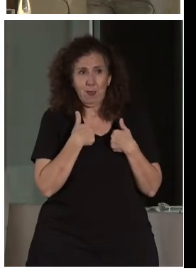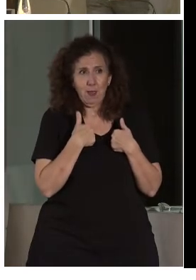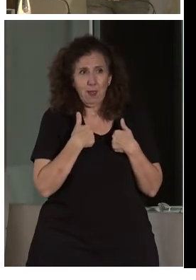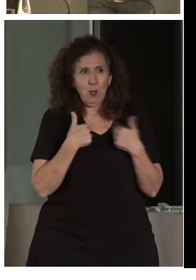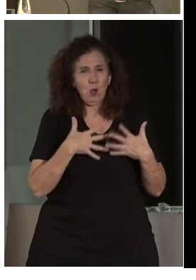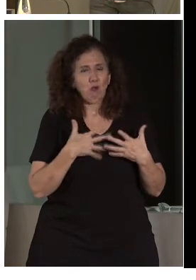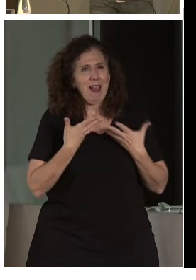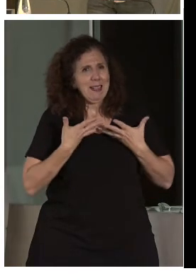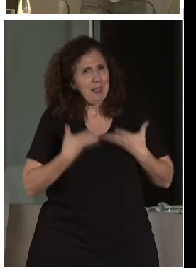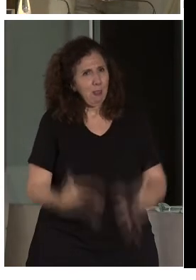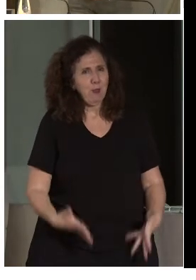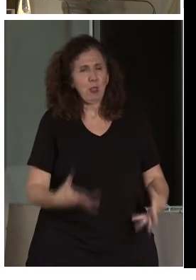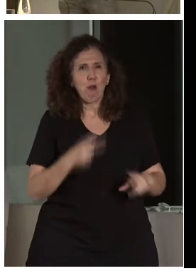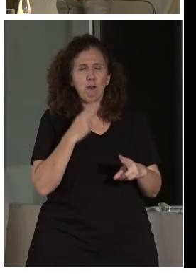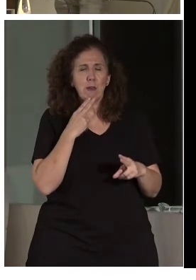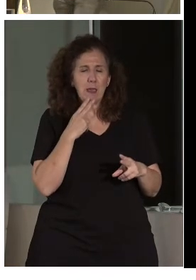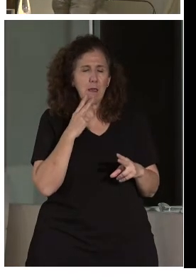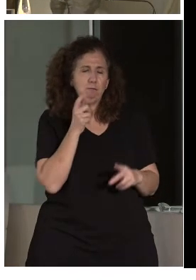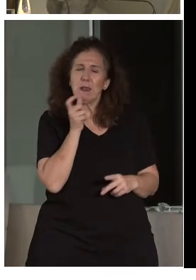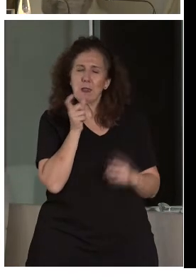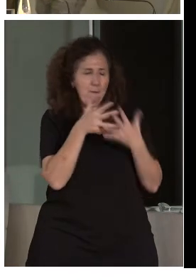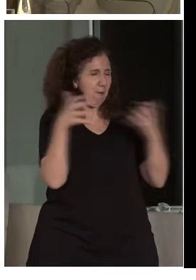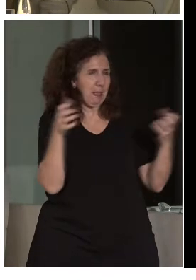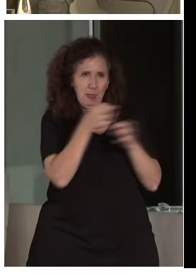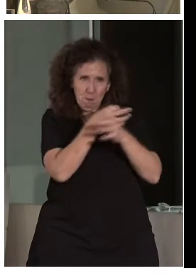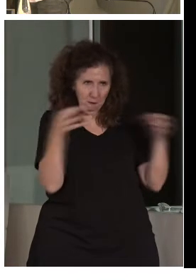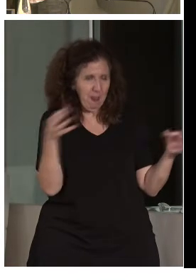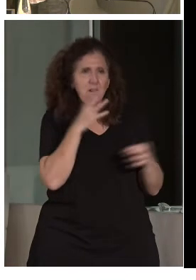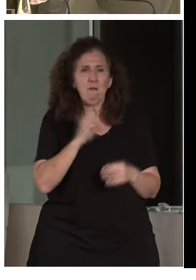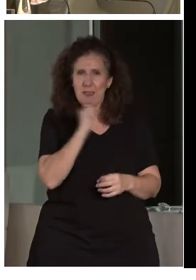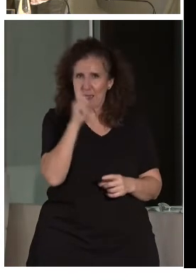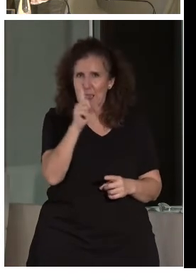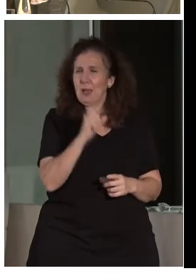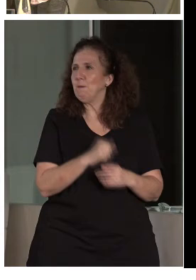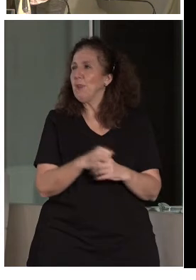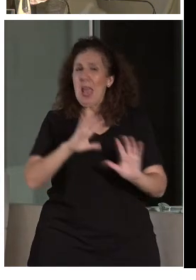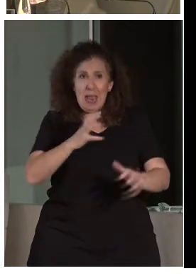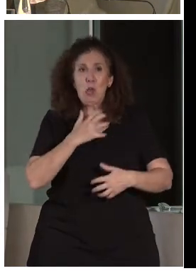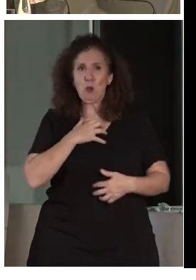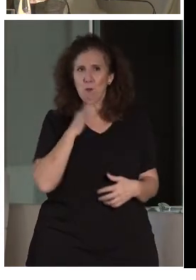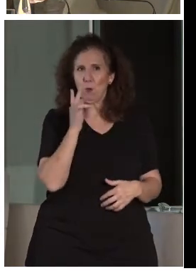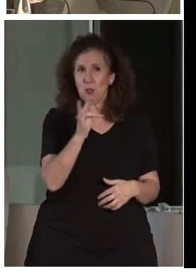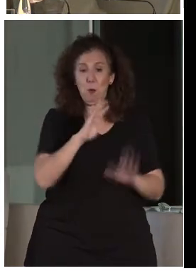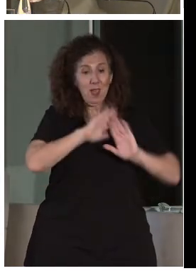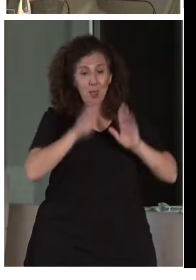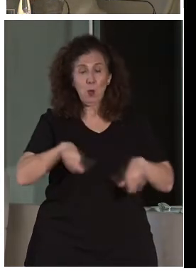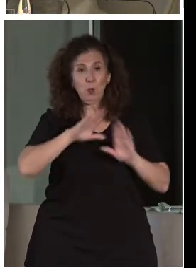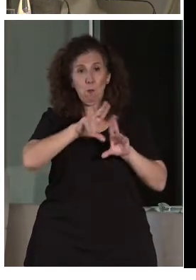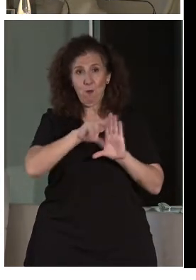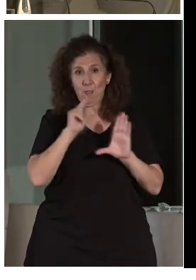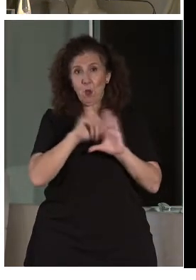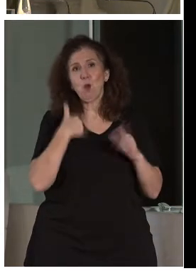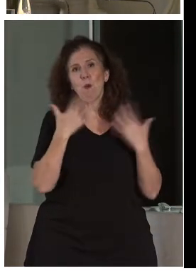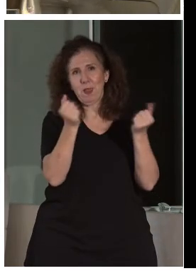un egoísmo positivo, que me pareció una frase fantástica. Ahora veremos este último vídeo, que es maravilloso, y yo me despido antes de los